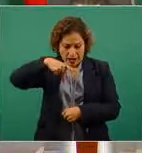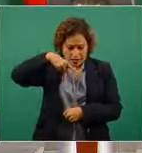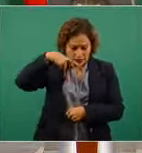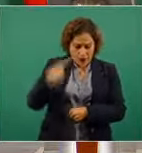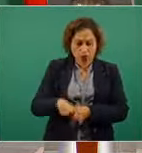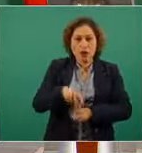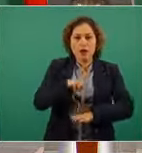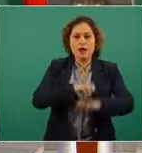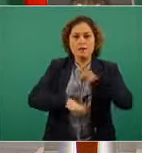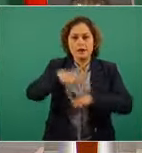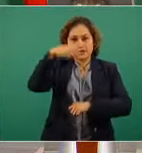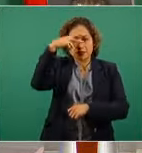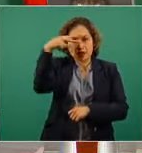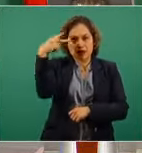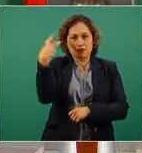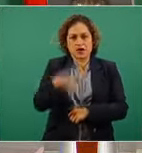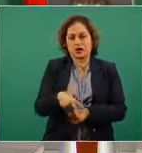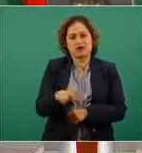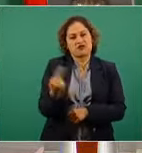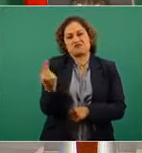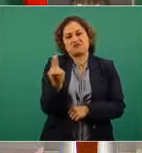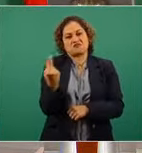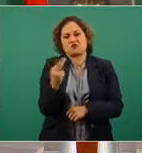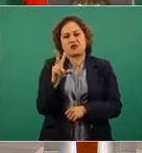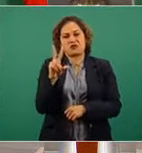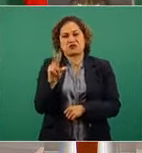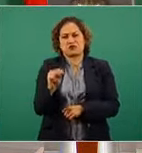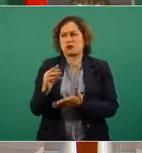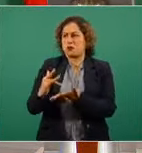públicas para apoyarnos.